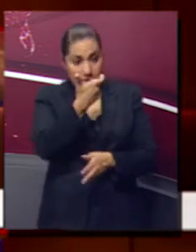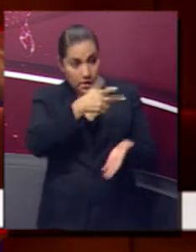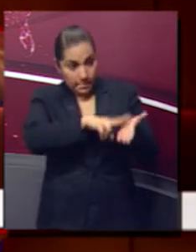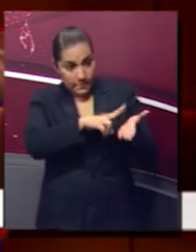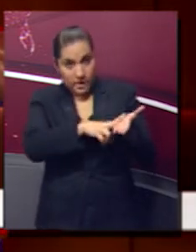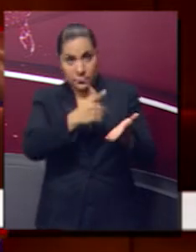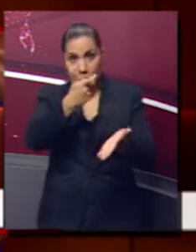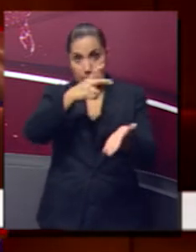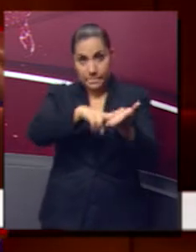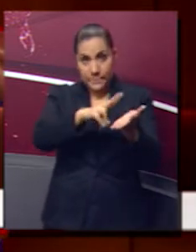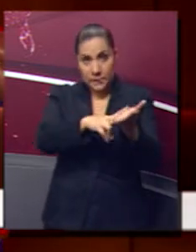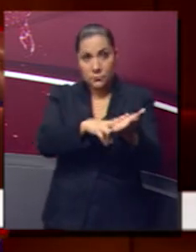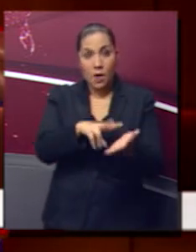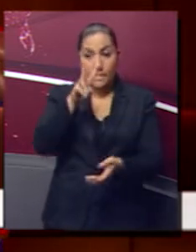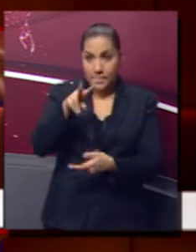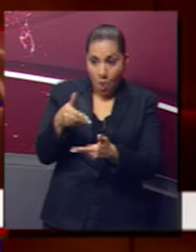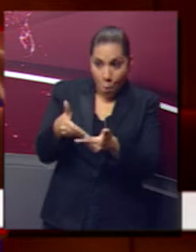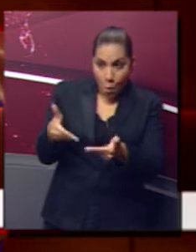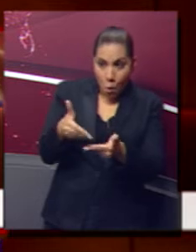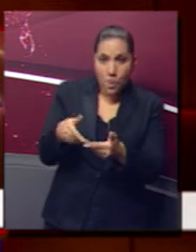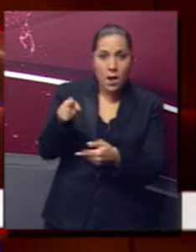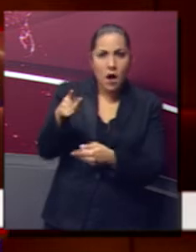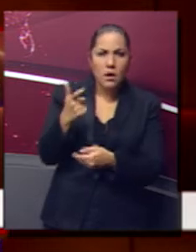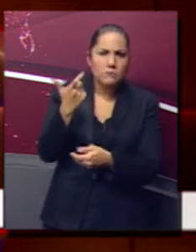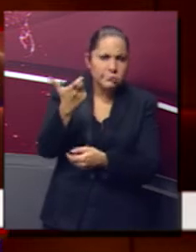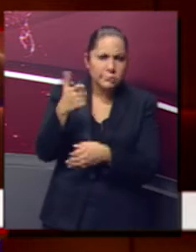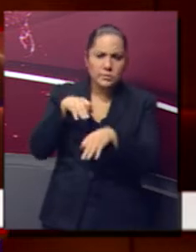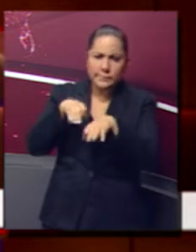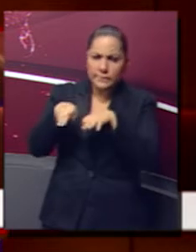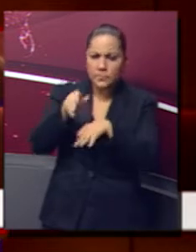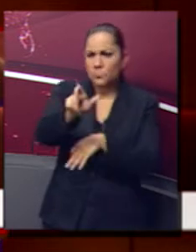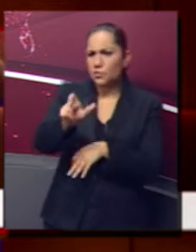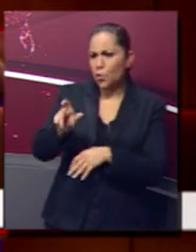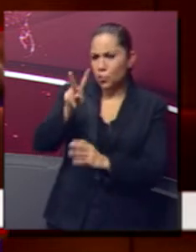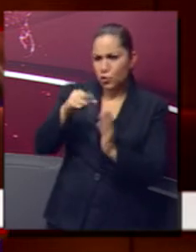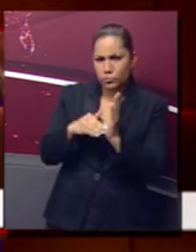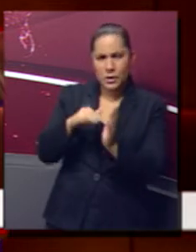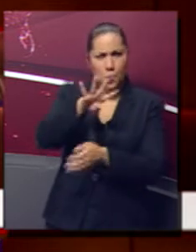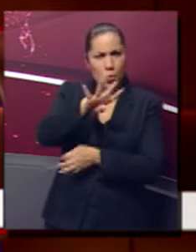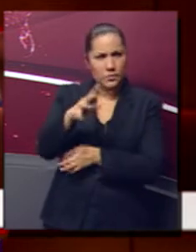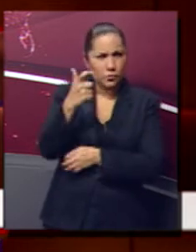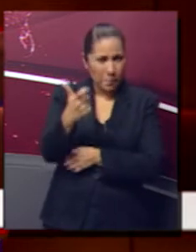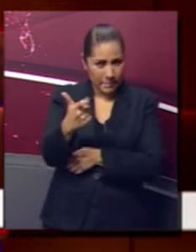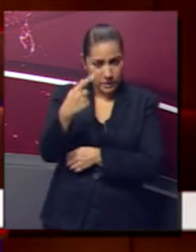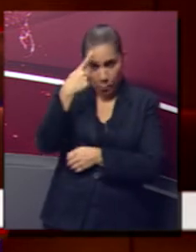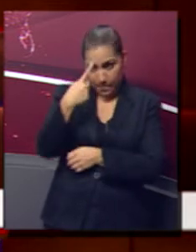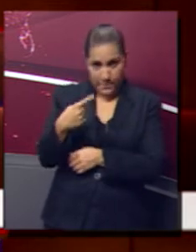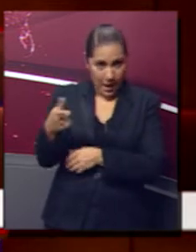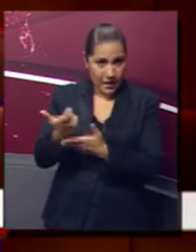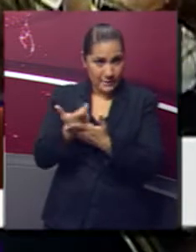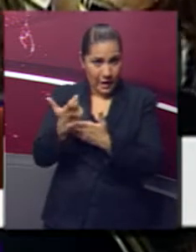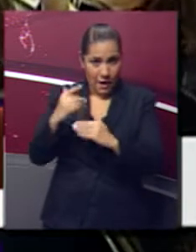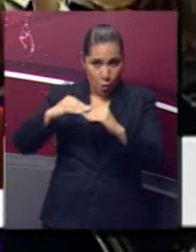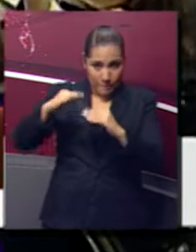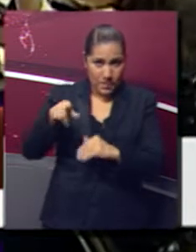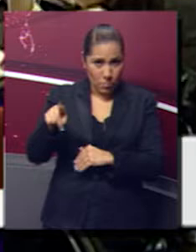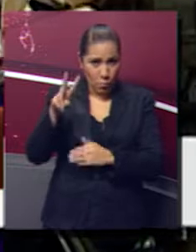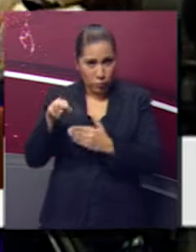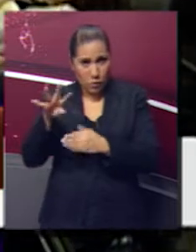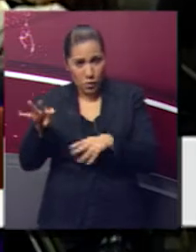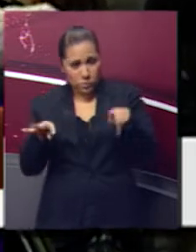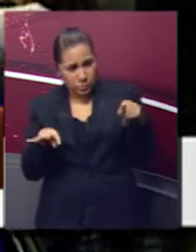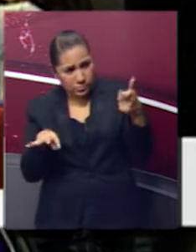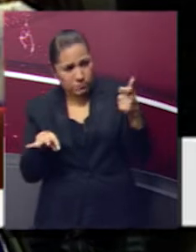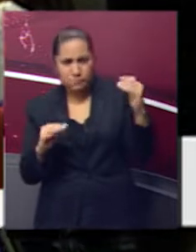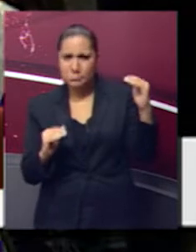muy lejos de los 2.401 pesos mensuales que actualmente asciende el salario mínimo. Esta